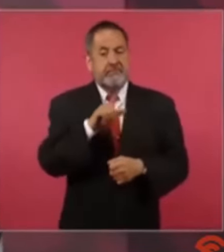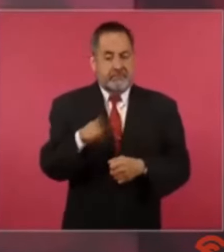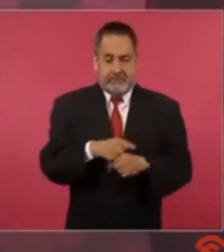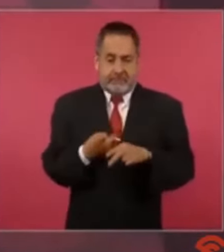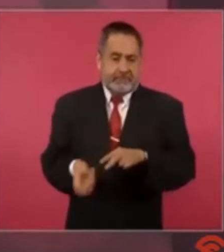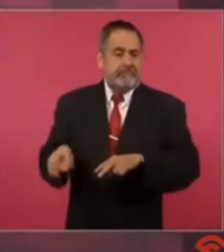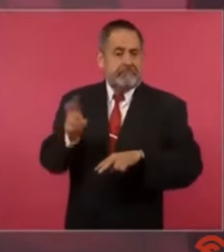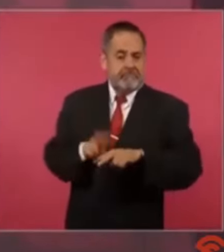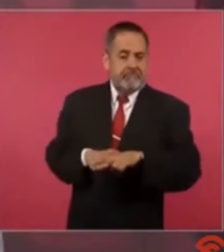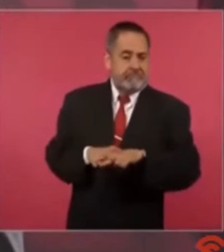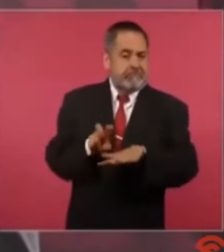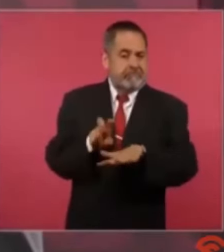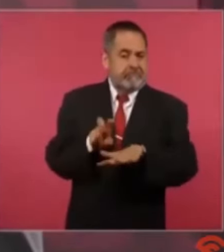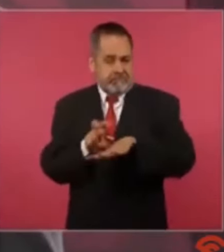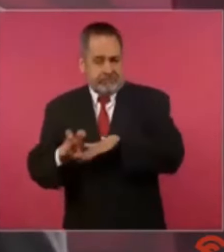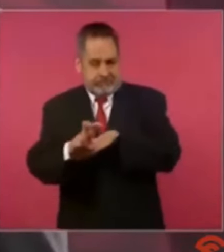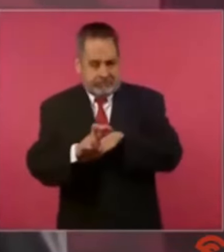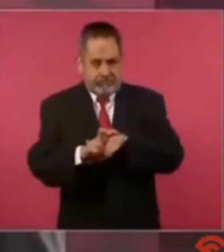subirse al Tren Maya